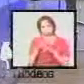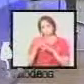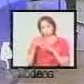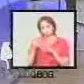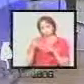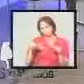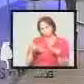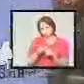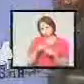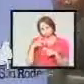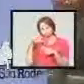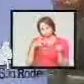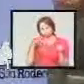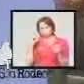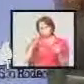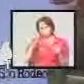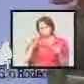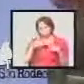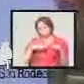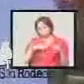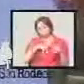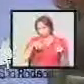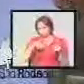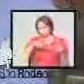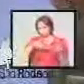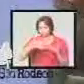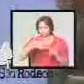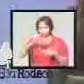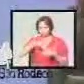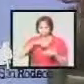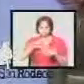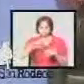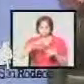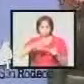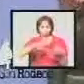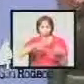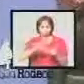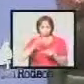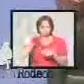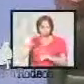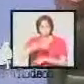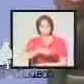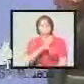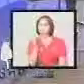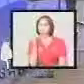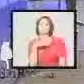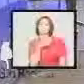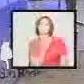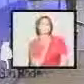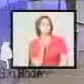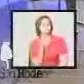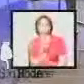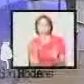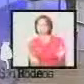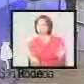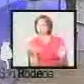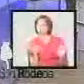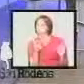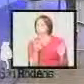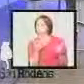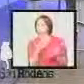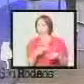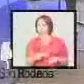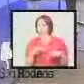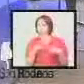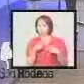rurales. ¿Hacen alguna diferencia entre el área metropolitana y la rural? No hay ninguna diferencia. O sea, si la persona vive en el